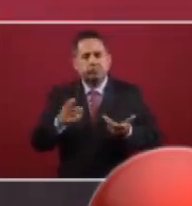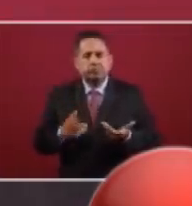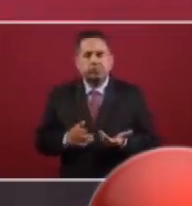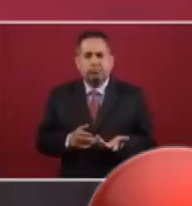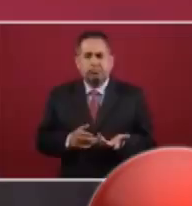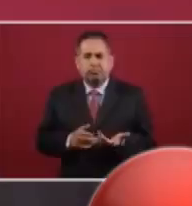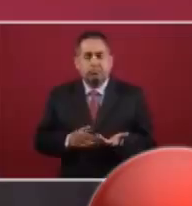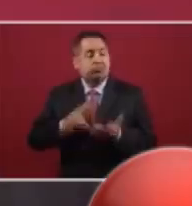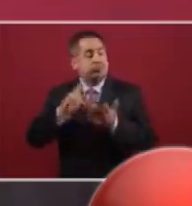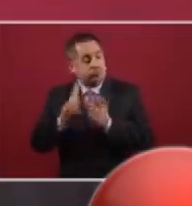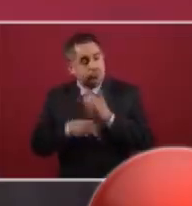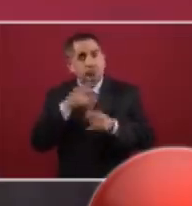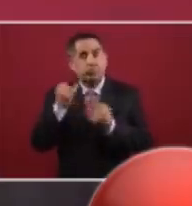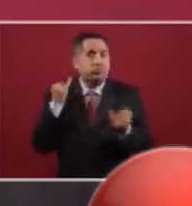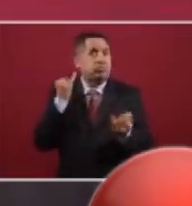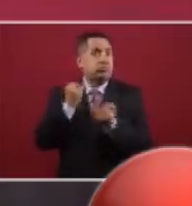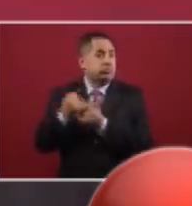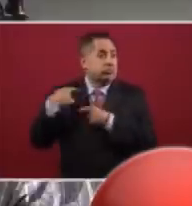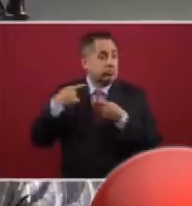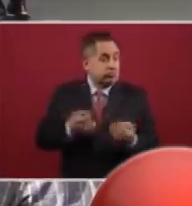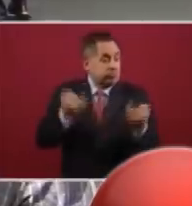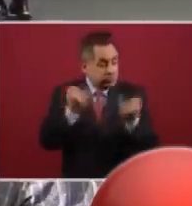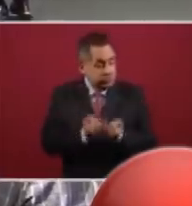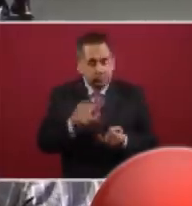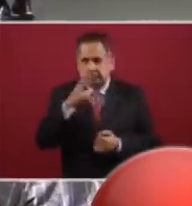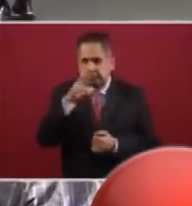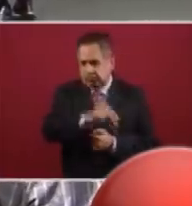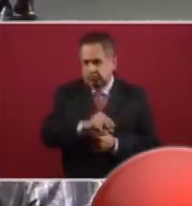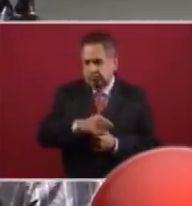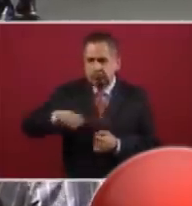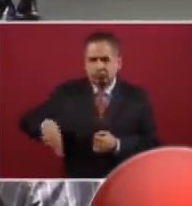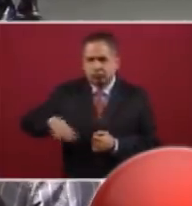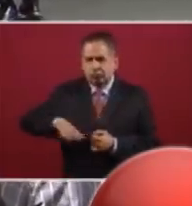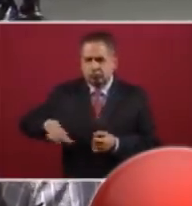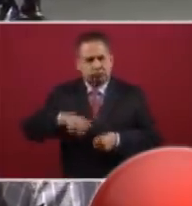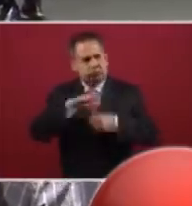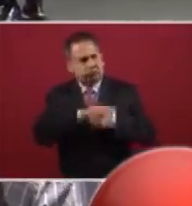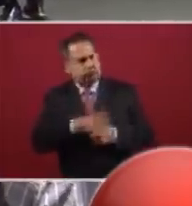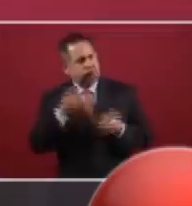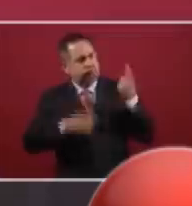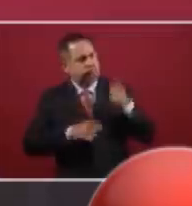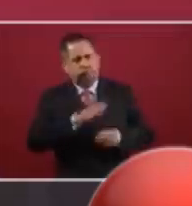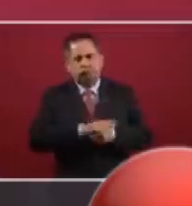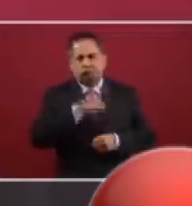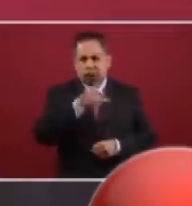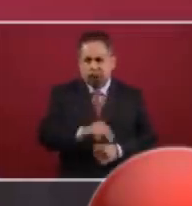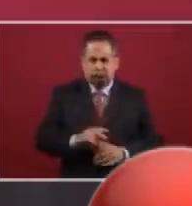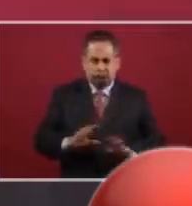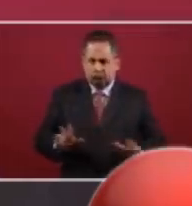no se repitan esos hechos. Este no es un gobierno autoritario.